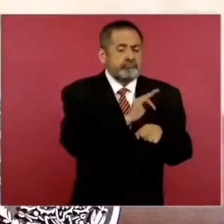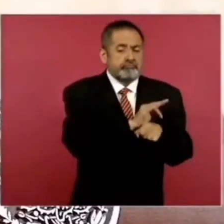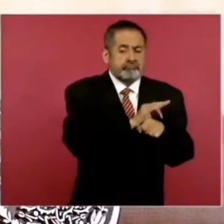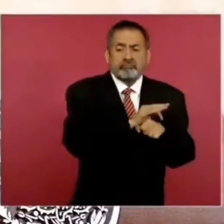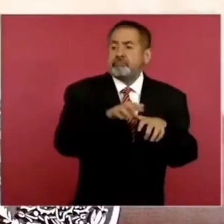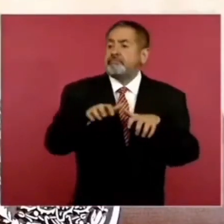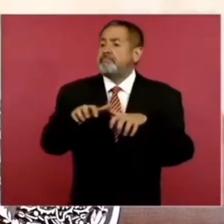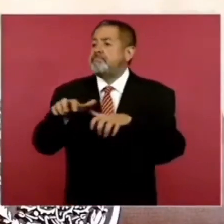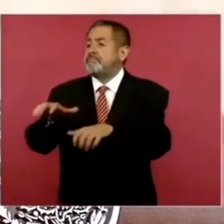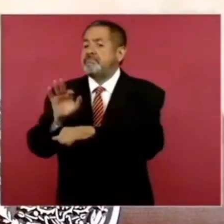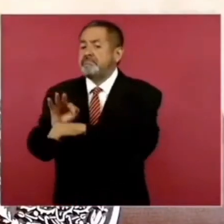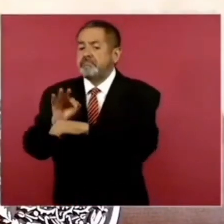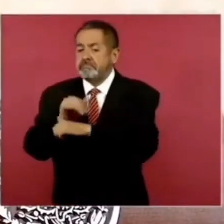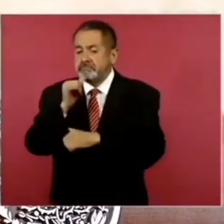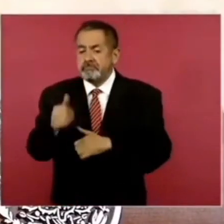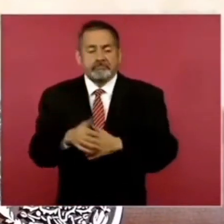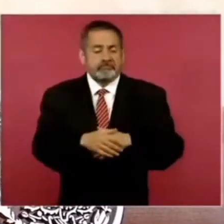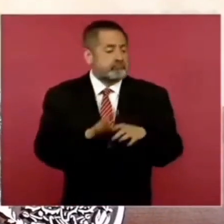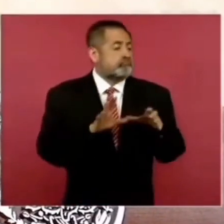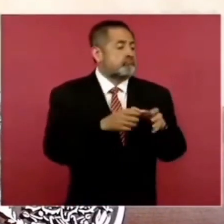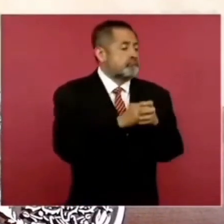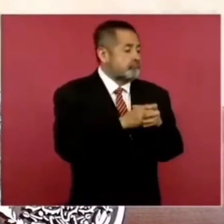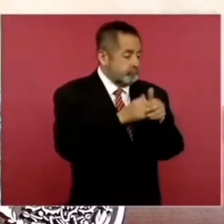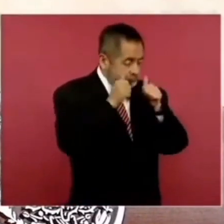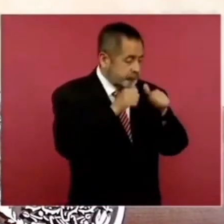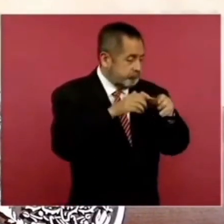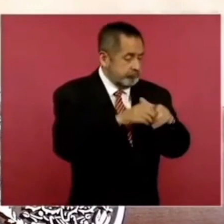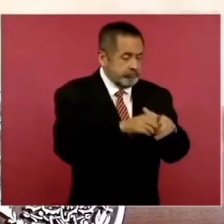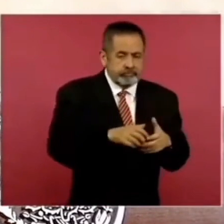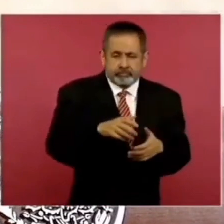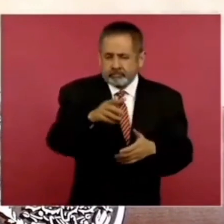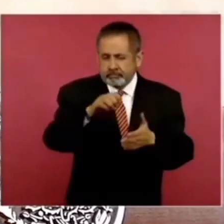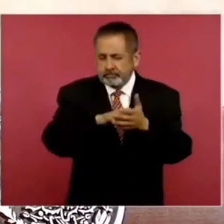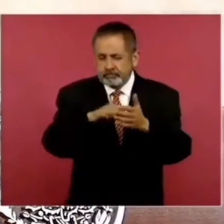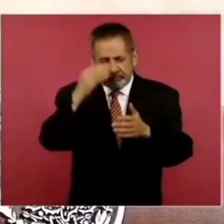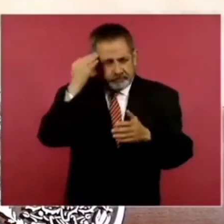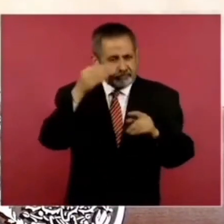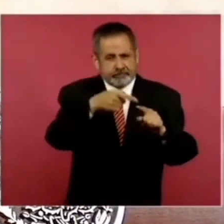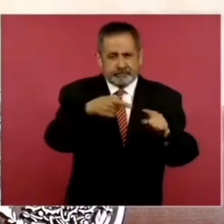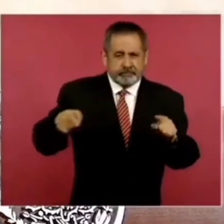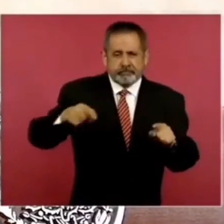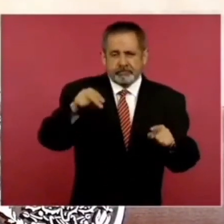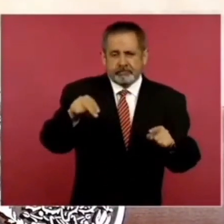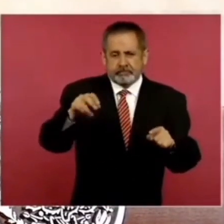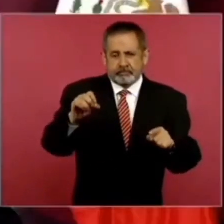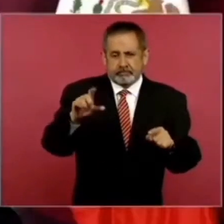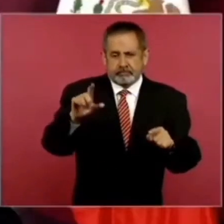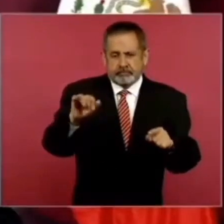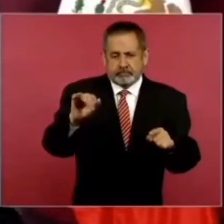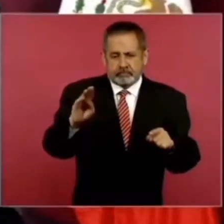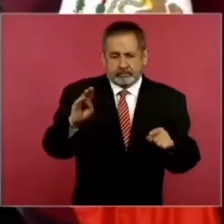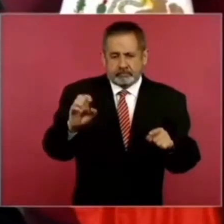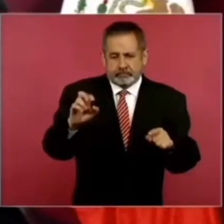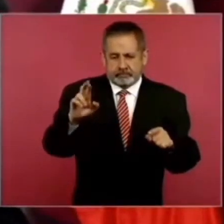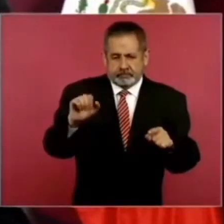del pueblo. Díganme ustedes si en el periodo neoliberal hubo algo